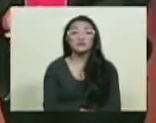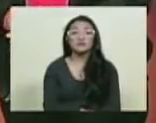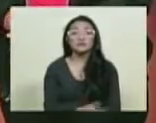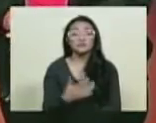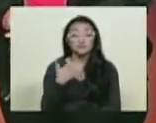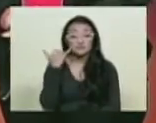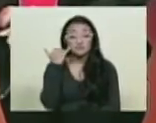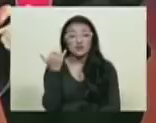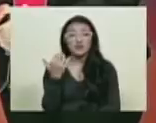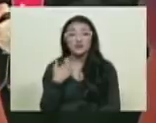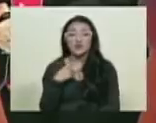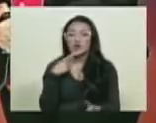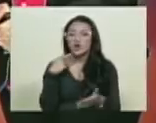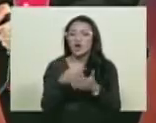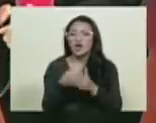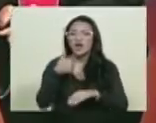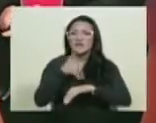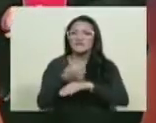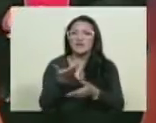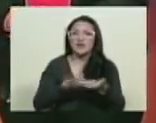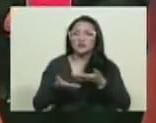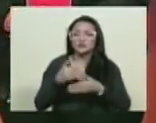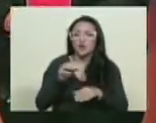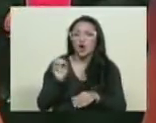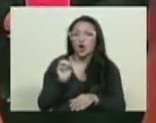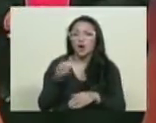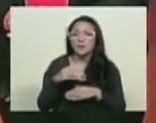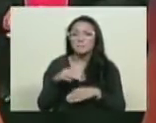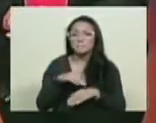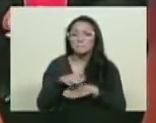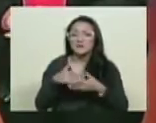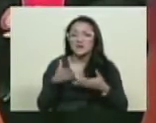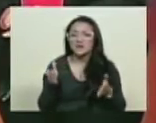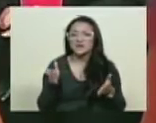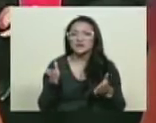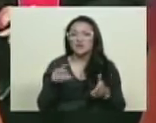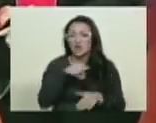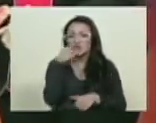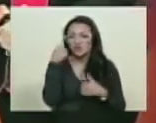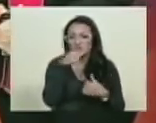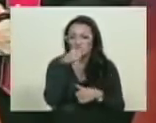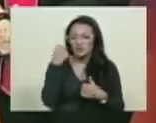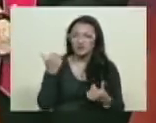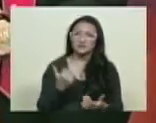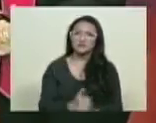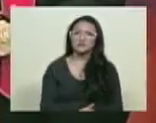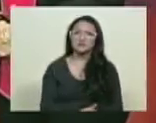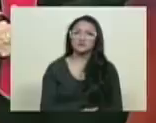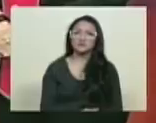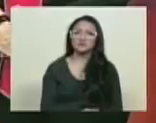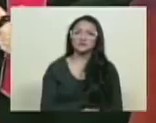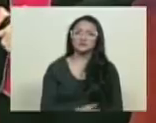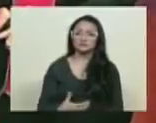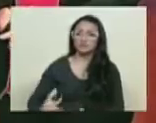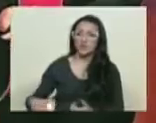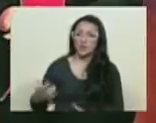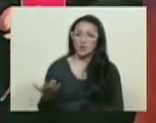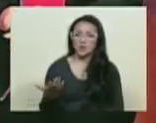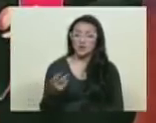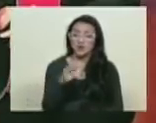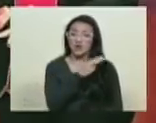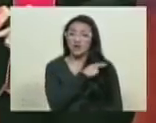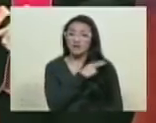nombrar a jefe de negociación o ministro a un narcotraficante como ese señor benajeh es uno de los jefes compadres